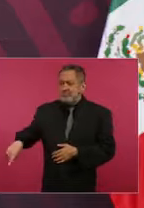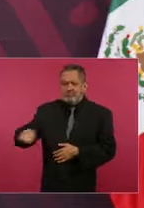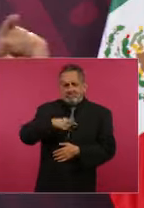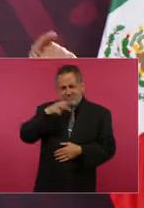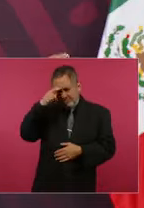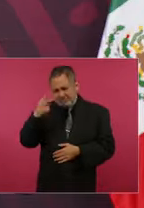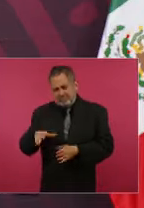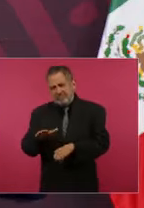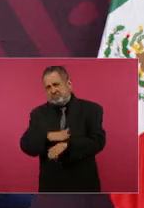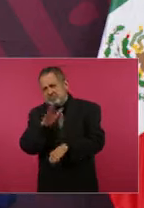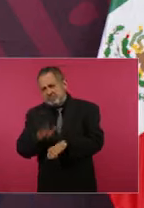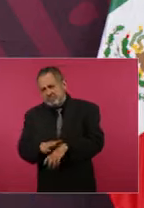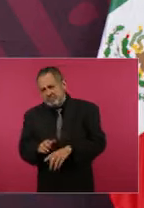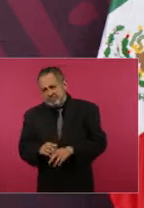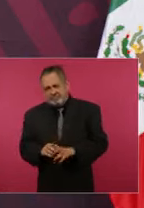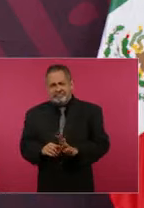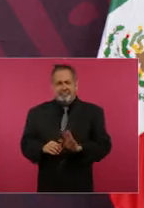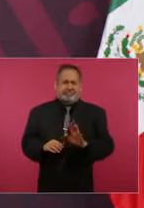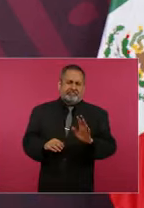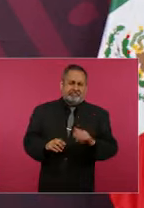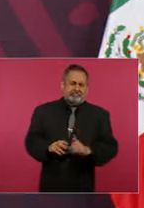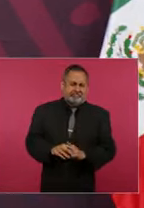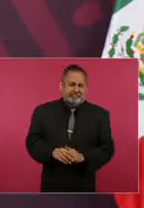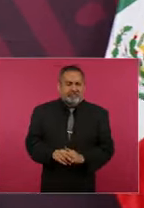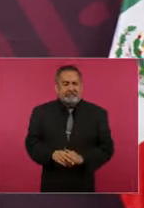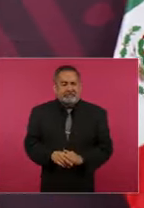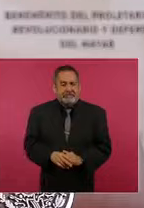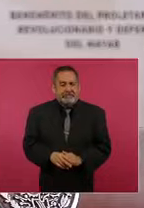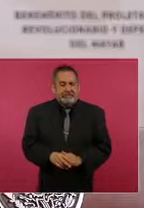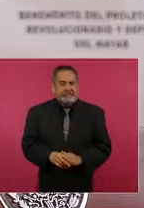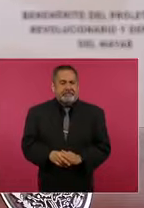No repruebo, ¿no? O sea,